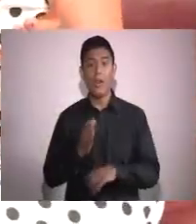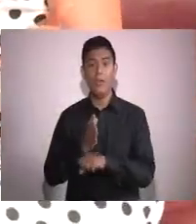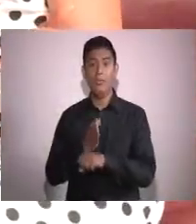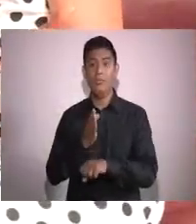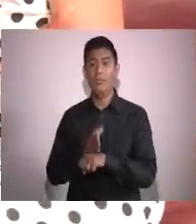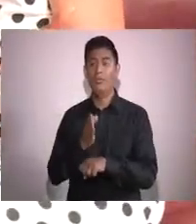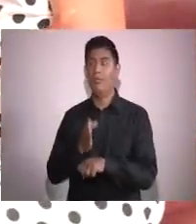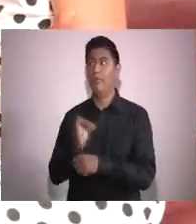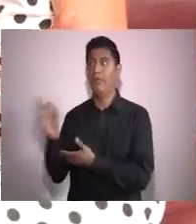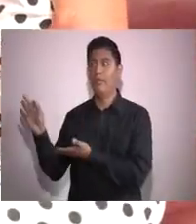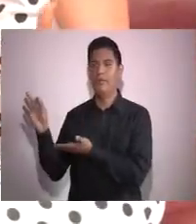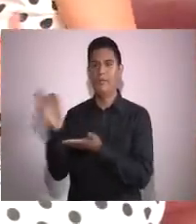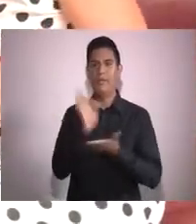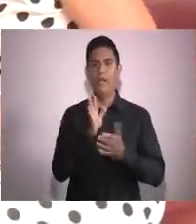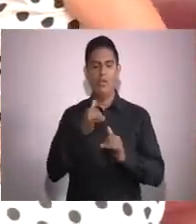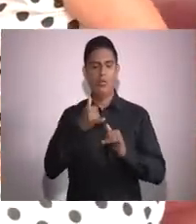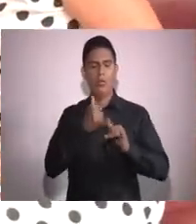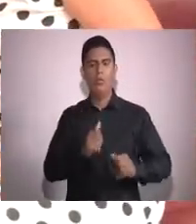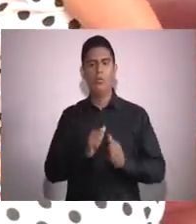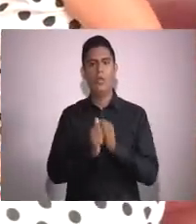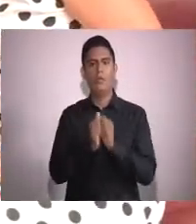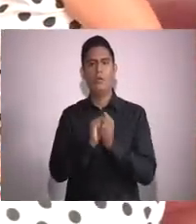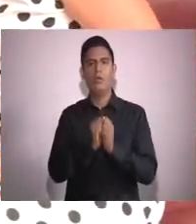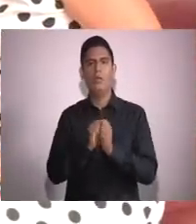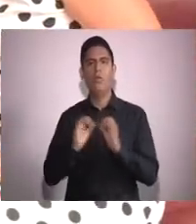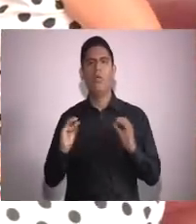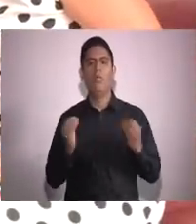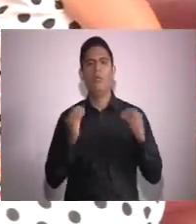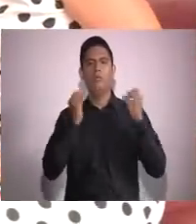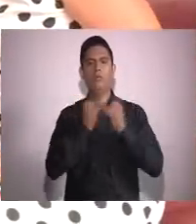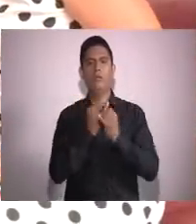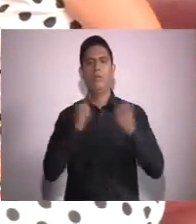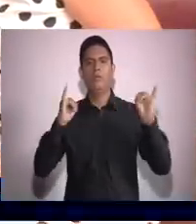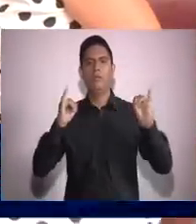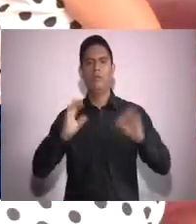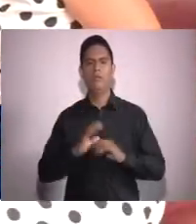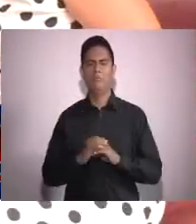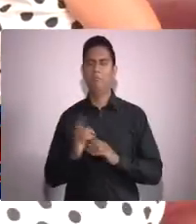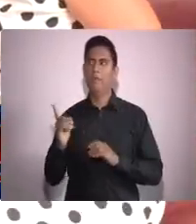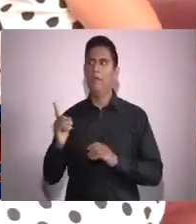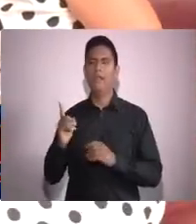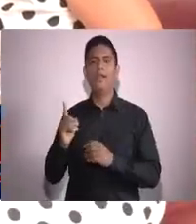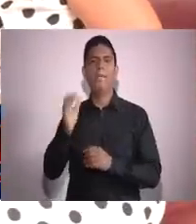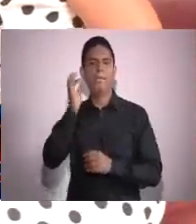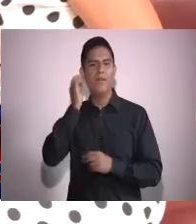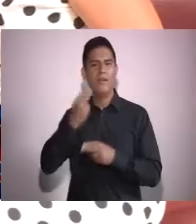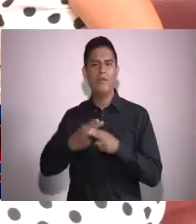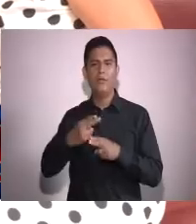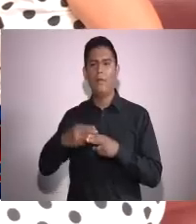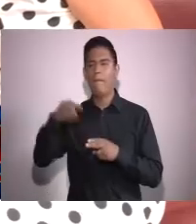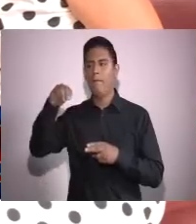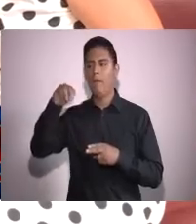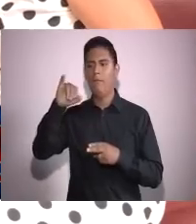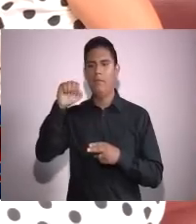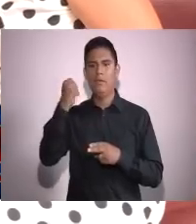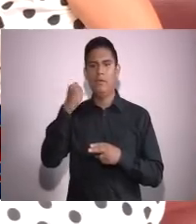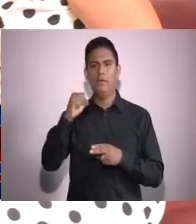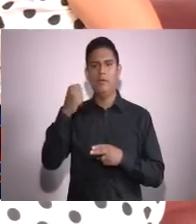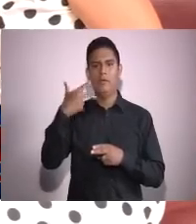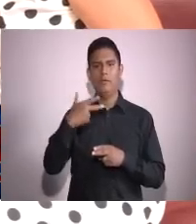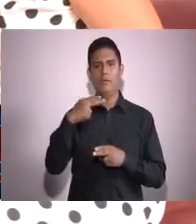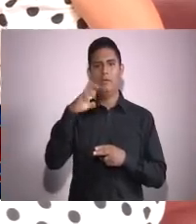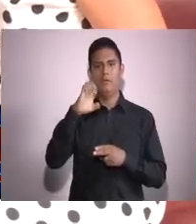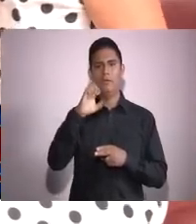Ahora estamos con la representante del Club Deportivo Juventud Independiente. Ella es la señorita Michelle